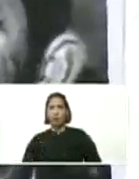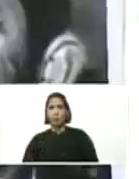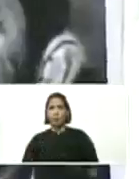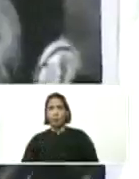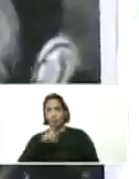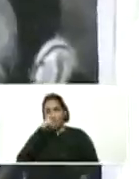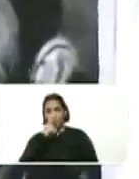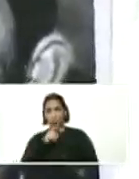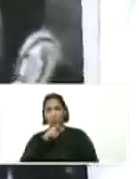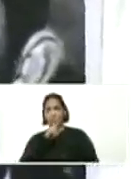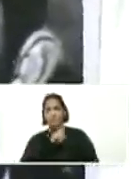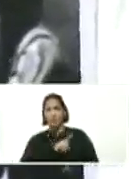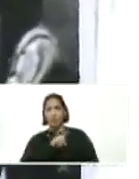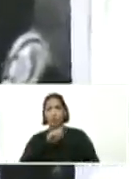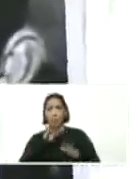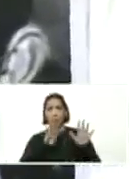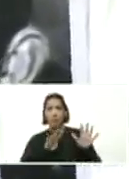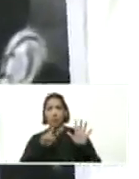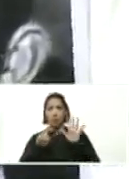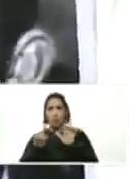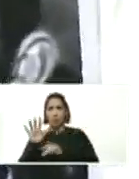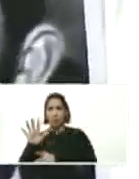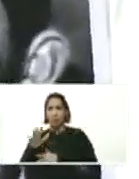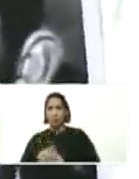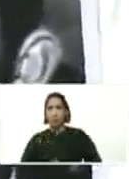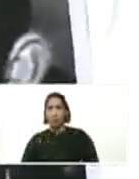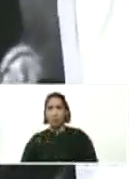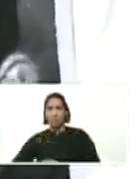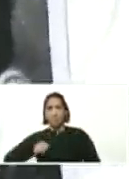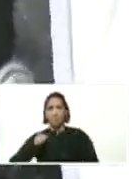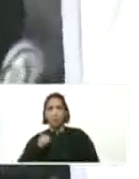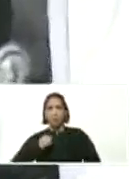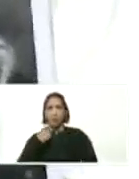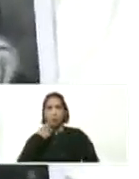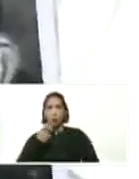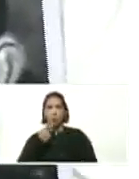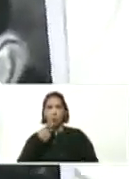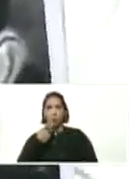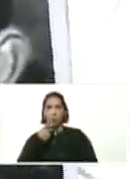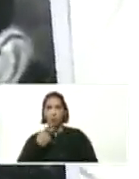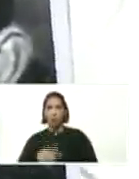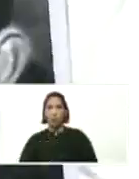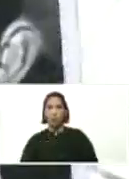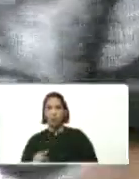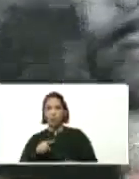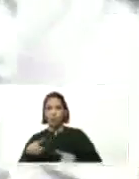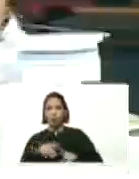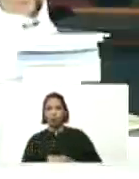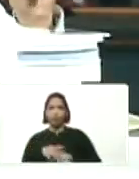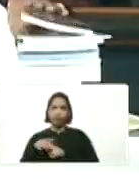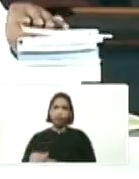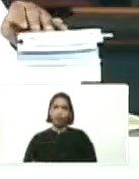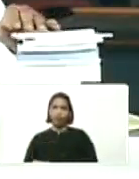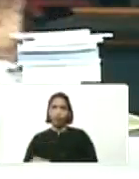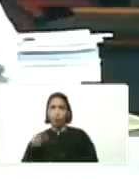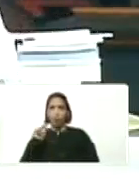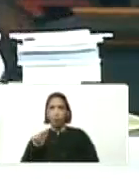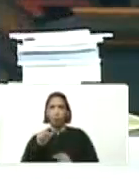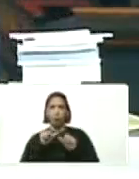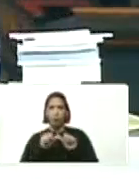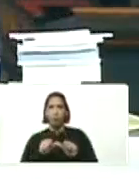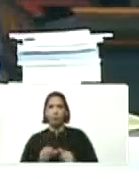año 1965 por la policía política del régimen del punto